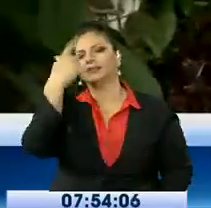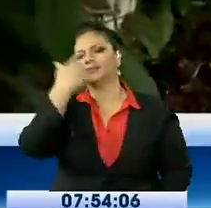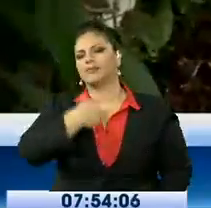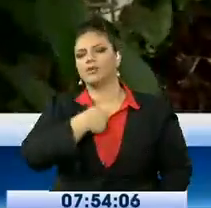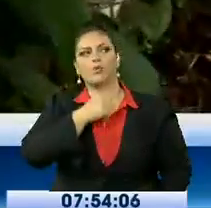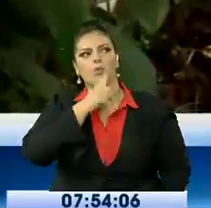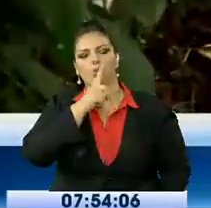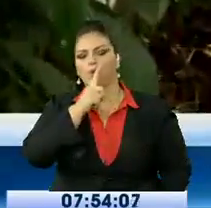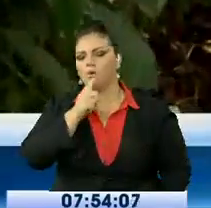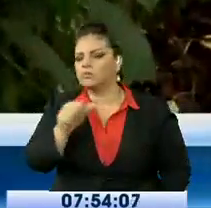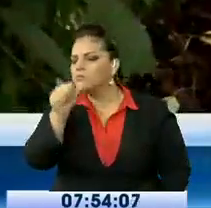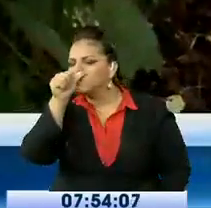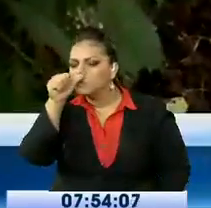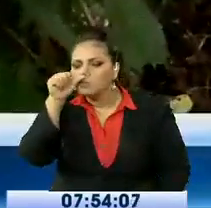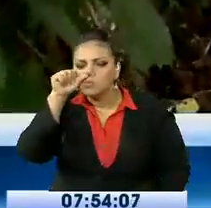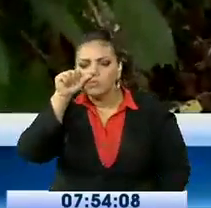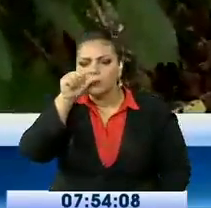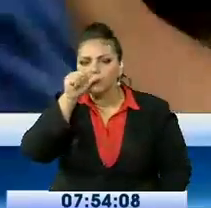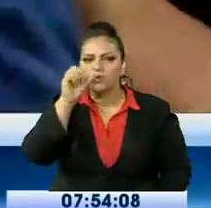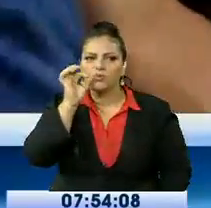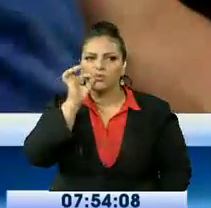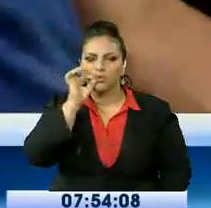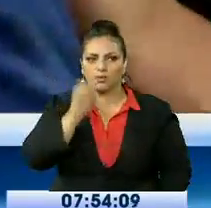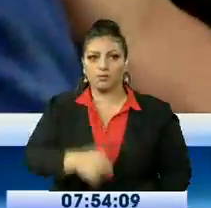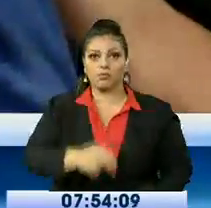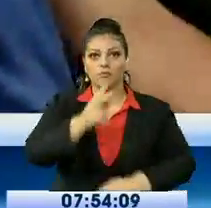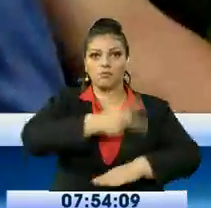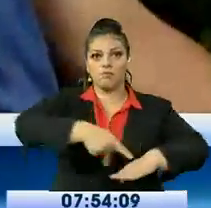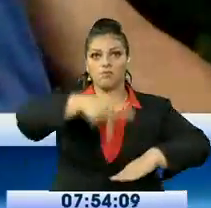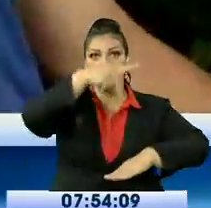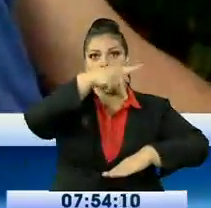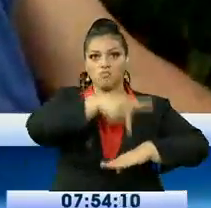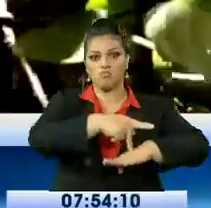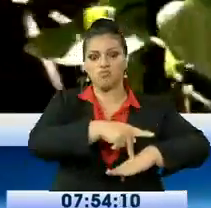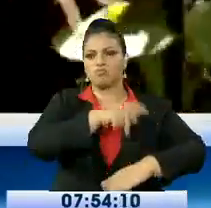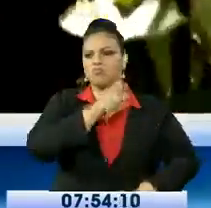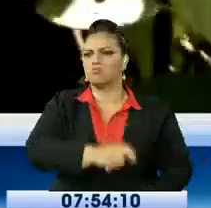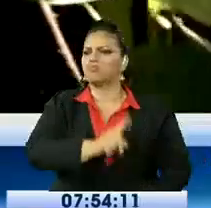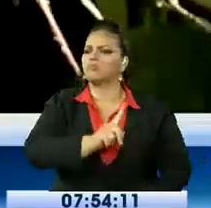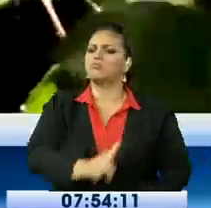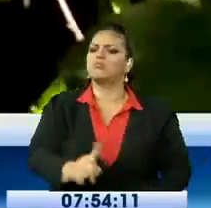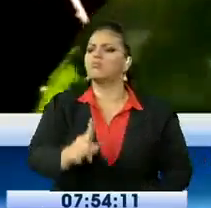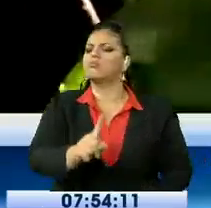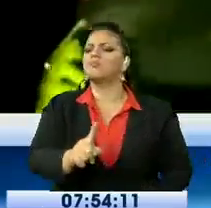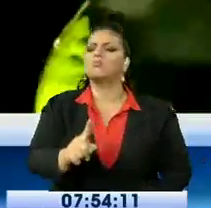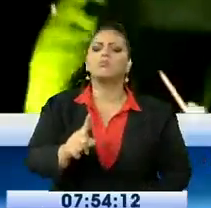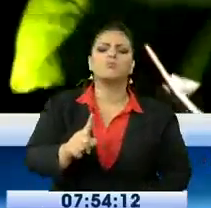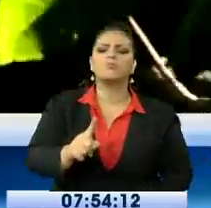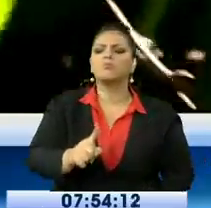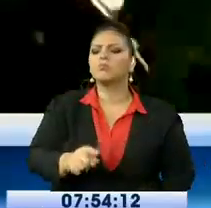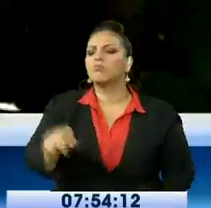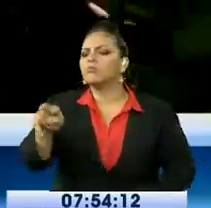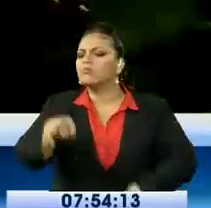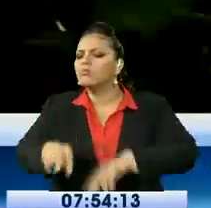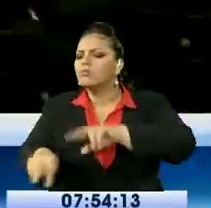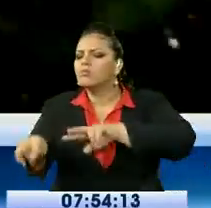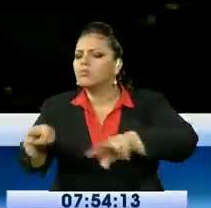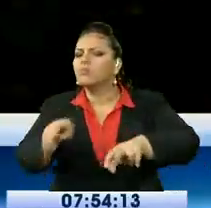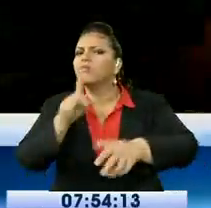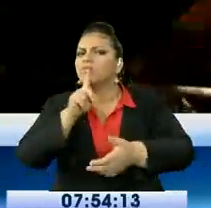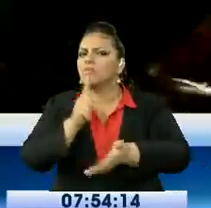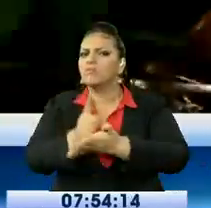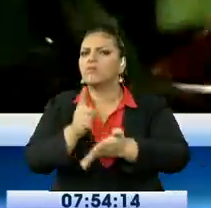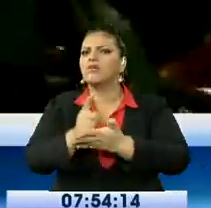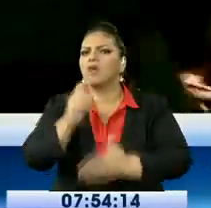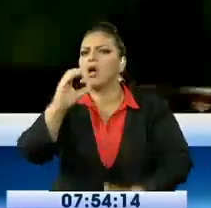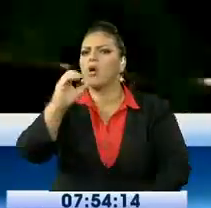Expertos en reconocimiento de esta planta también acudieron al lugar para verificar las características del arbusto. Las pruebas de campo confirmaron que se trataba